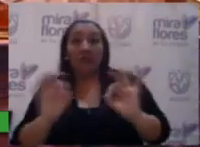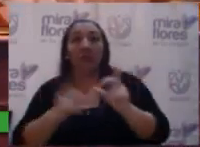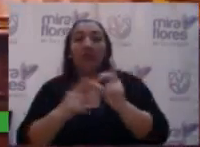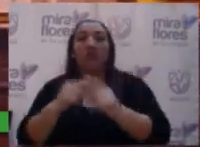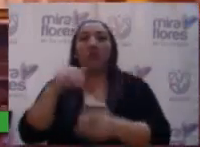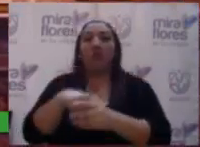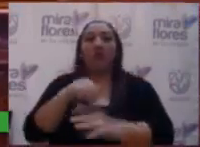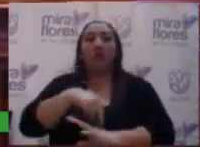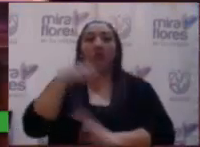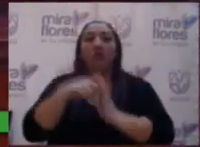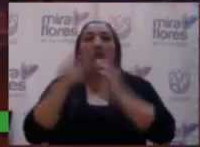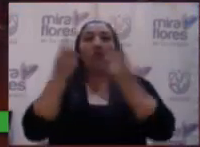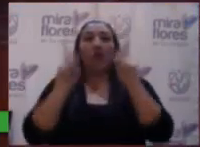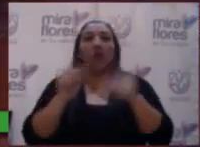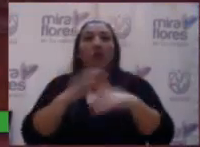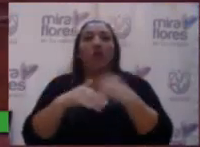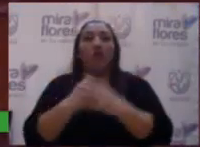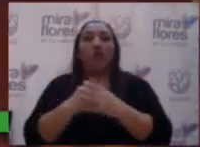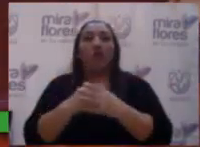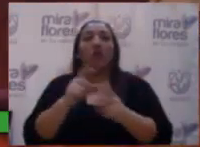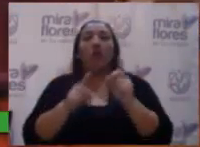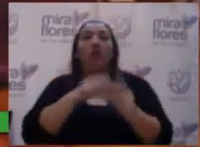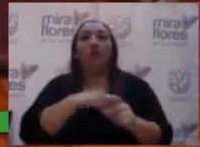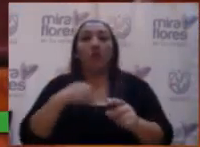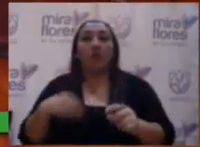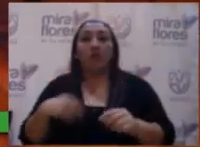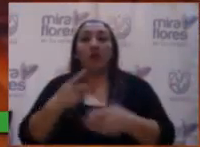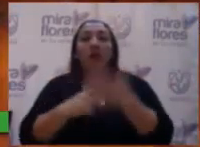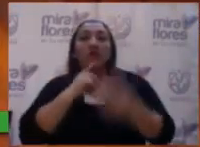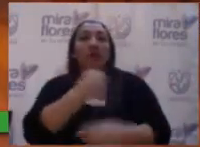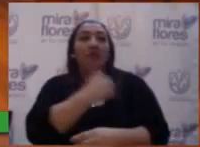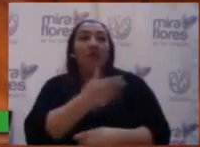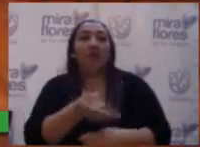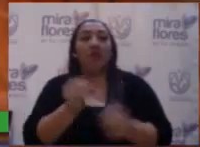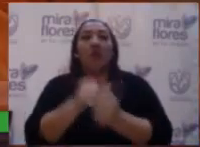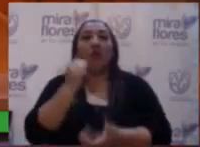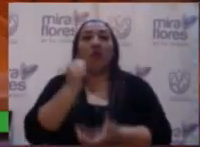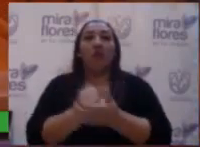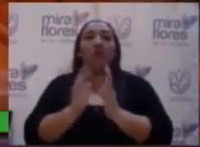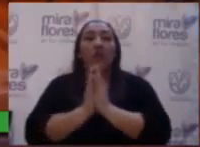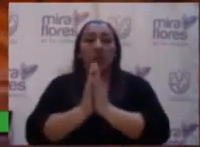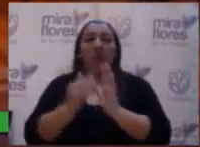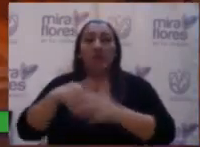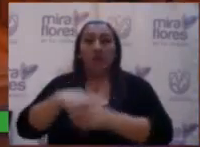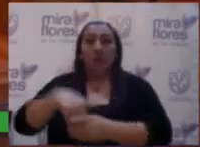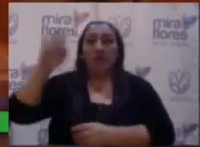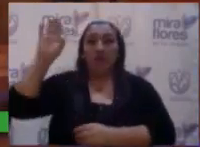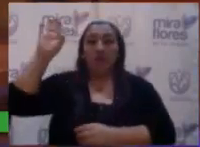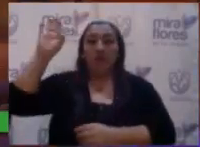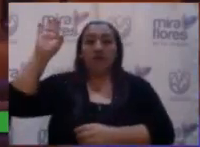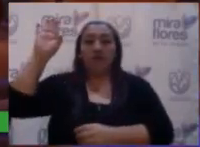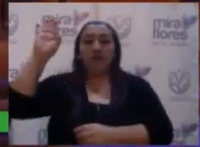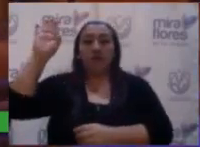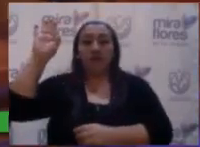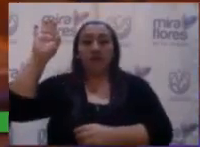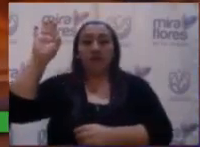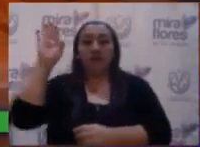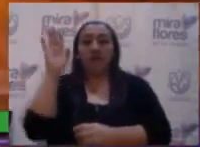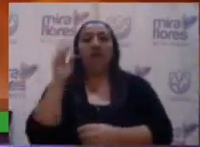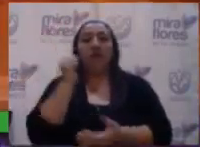al voto de este proyecto de acuerdo consejo aquellos miembros que estén a favor de aprobarlo si nos expresarlo Nacional de conformidad